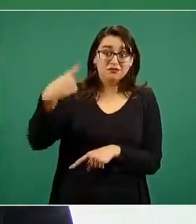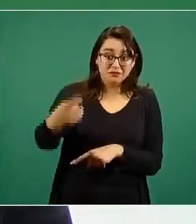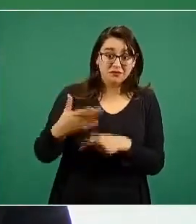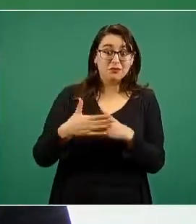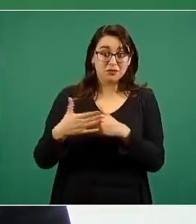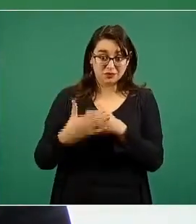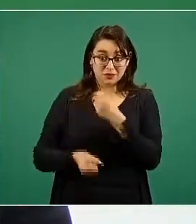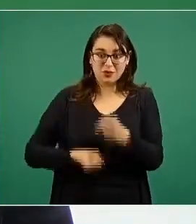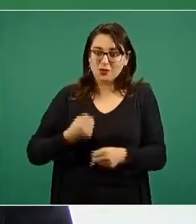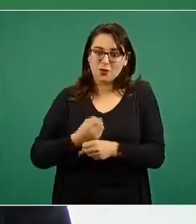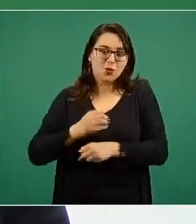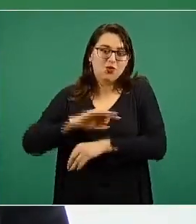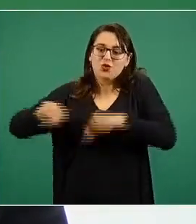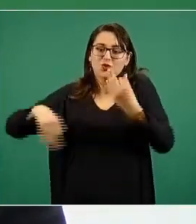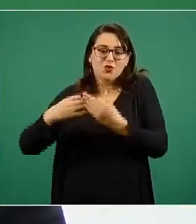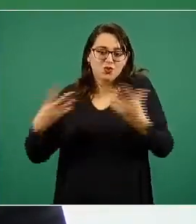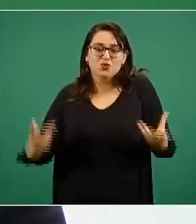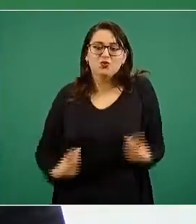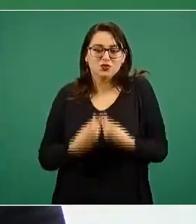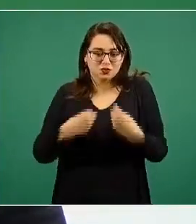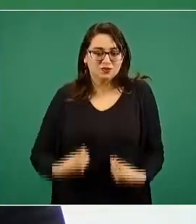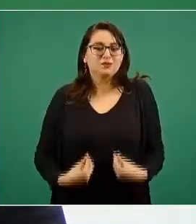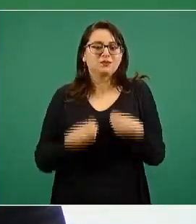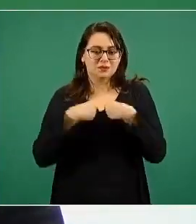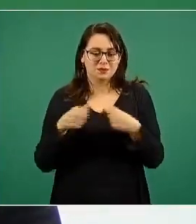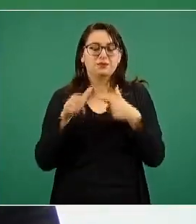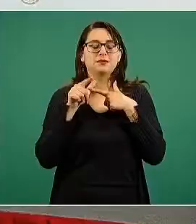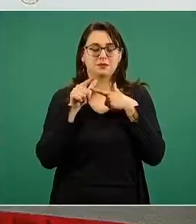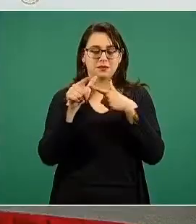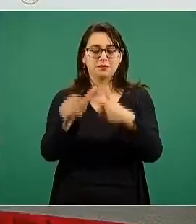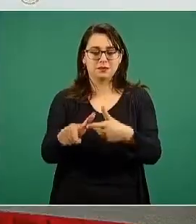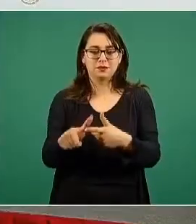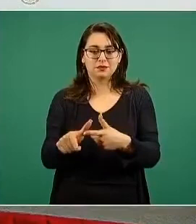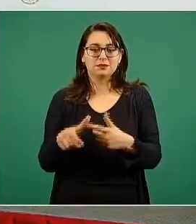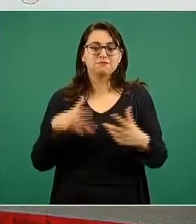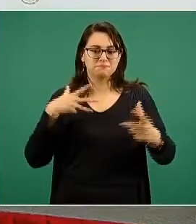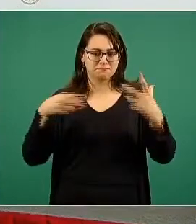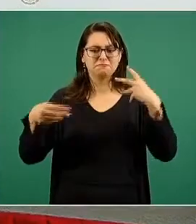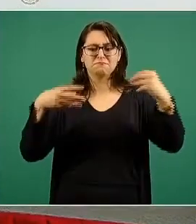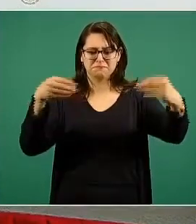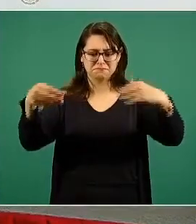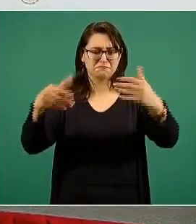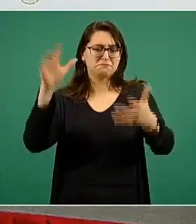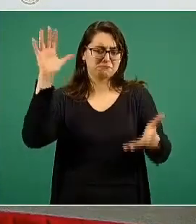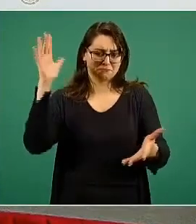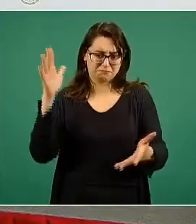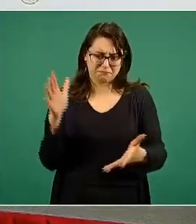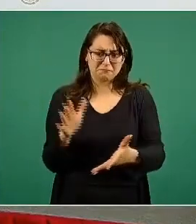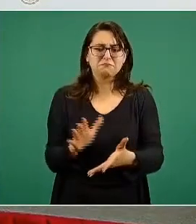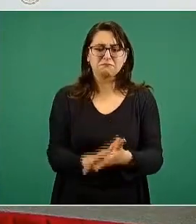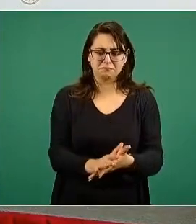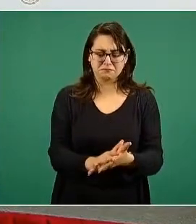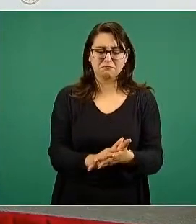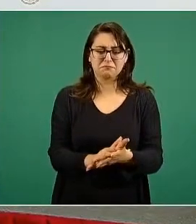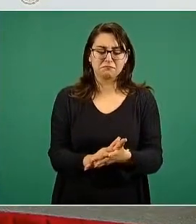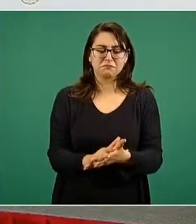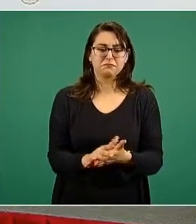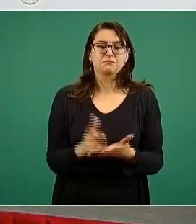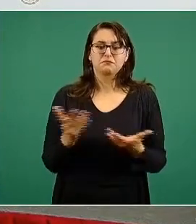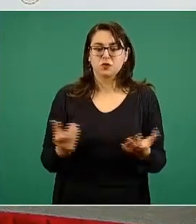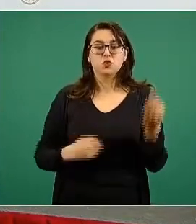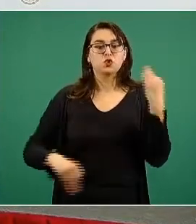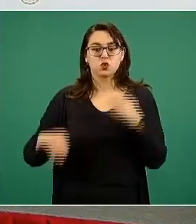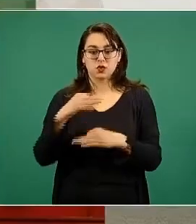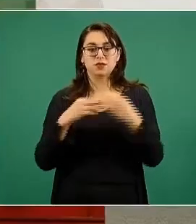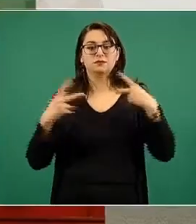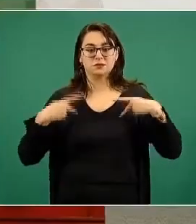equipo completo cuando la epidemia baje. Cuando la epidemia baje, todos